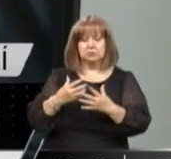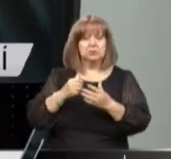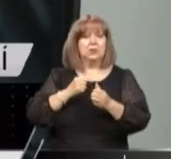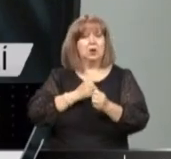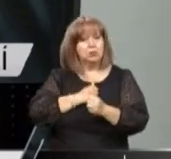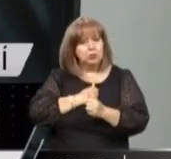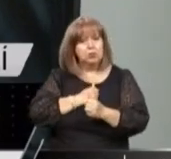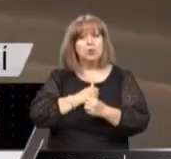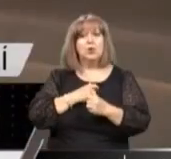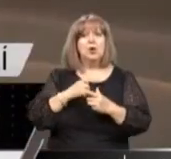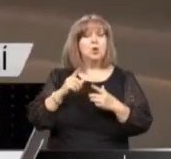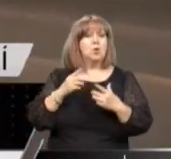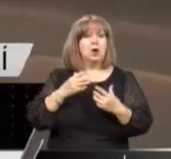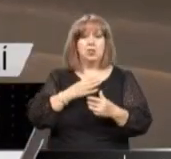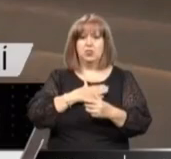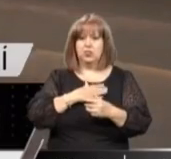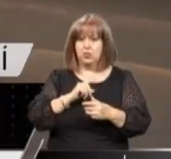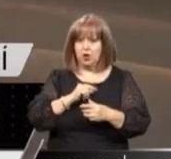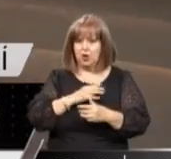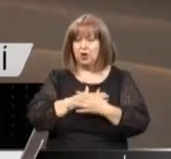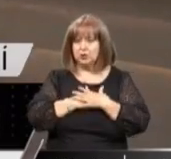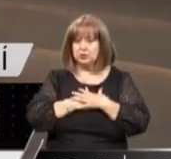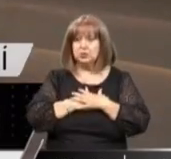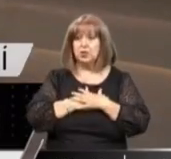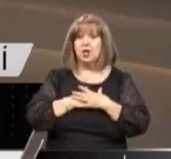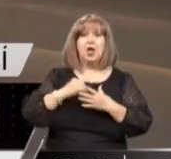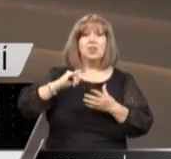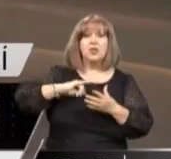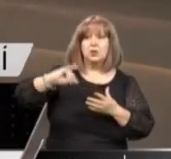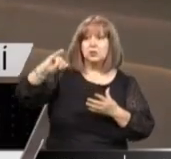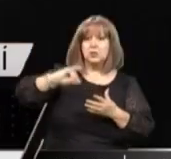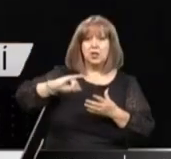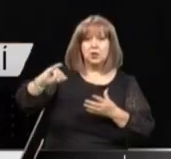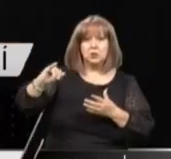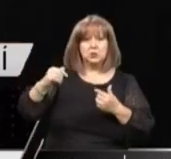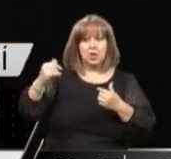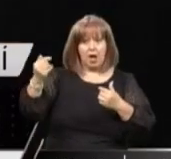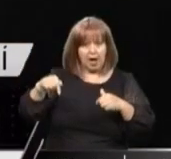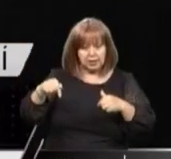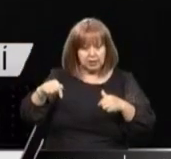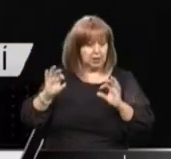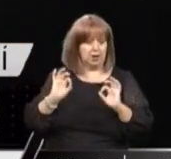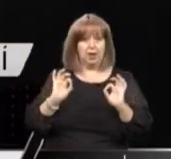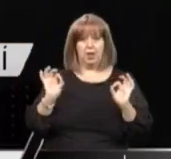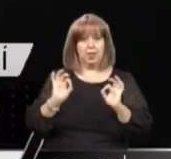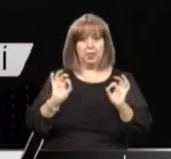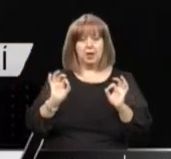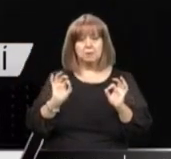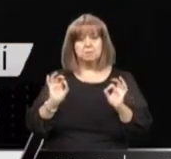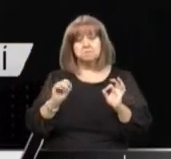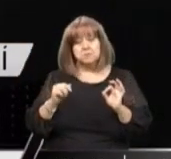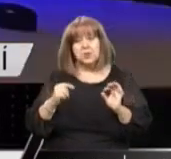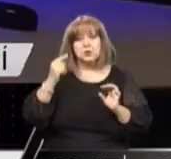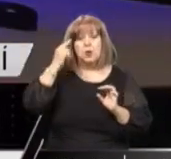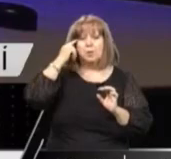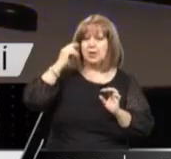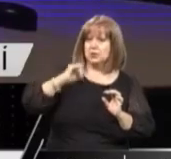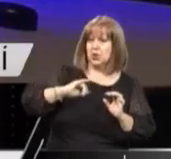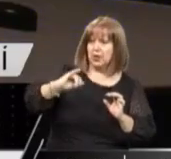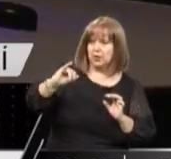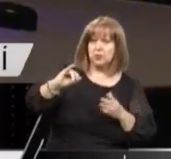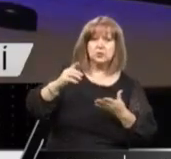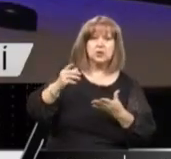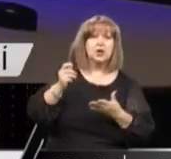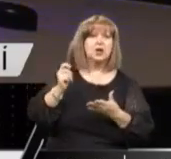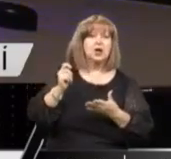y embarga la familia respecto a las denuncias no existen denuncias en este consulado Yo pienso que las denuncias que